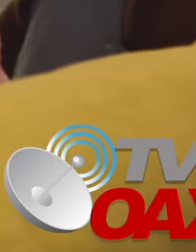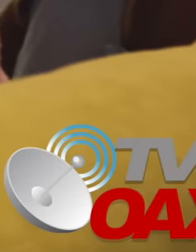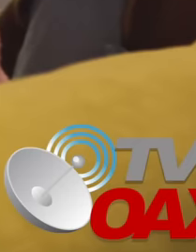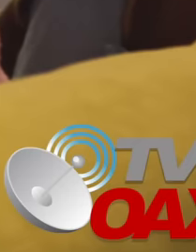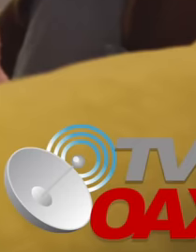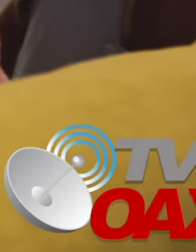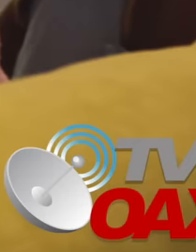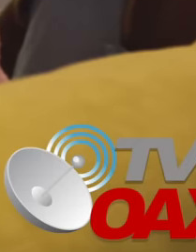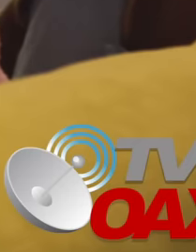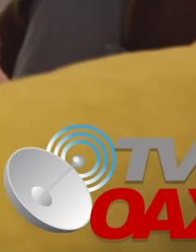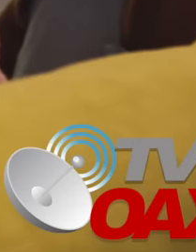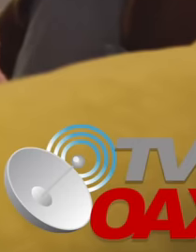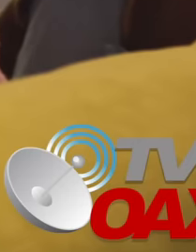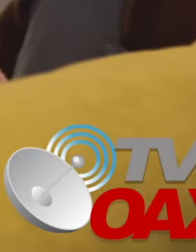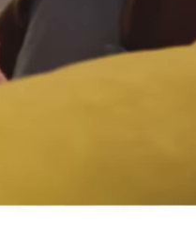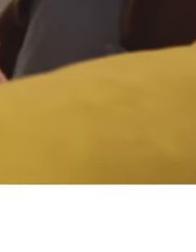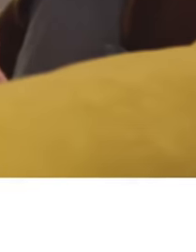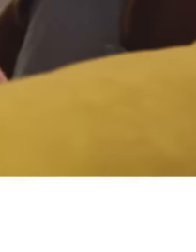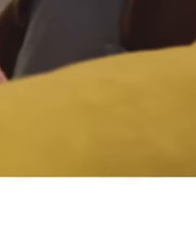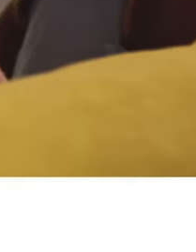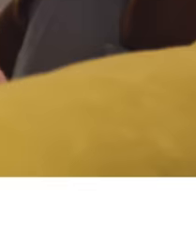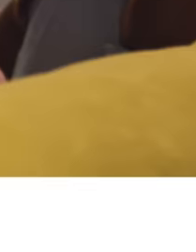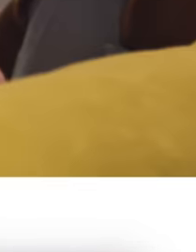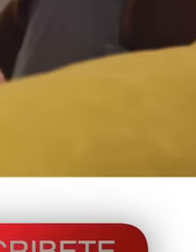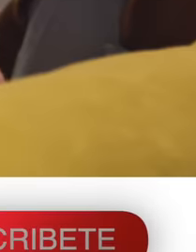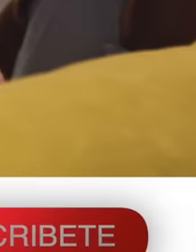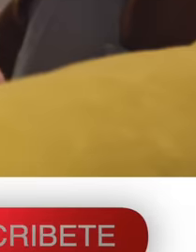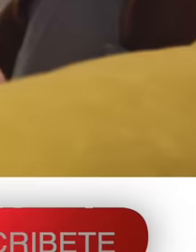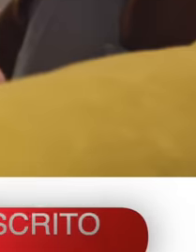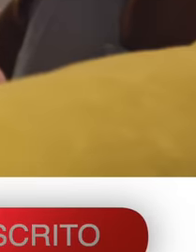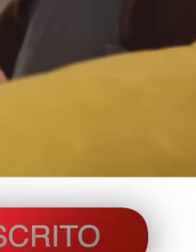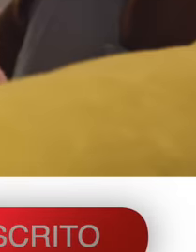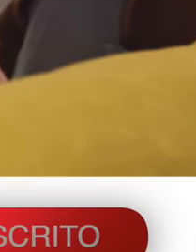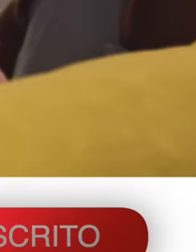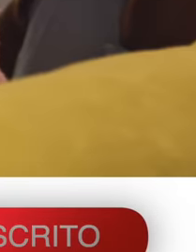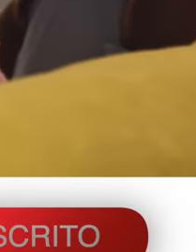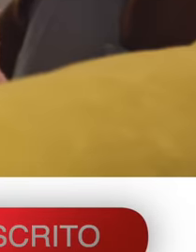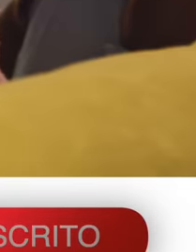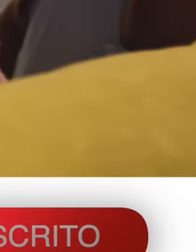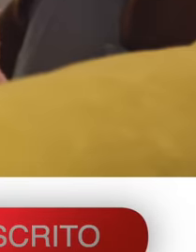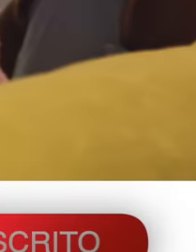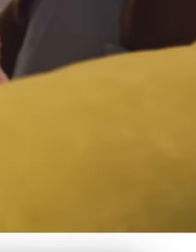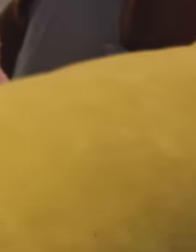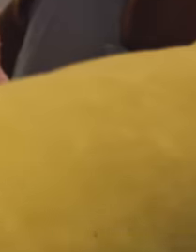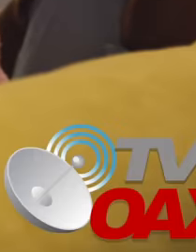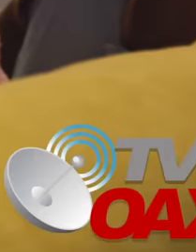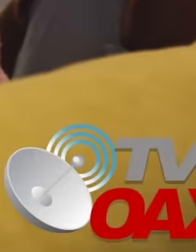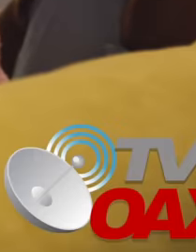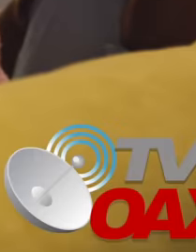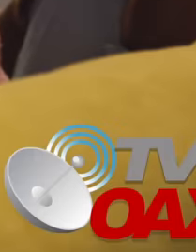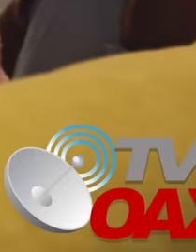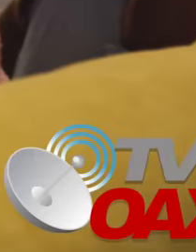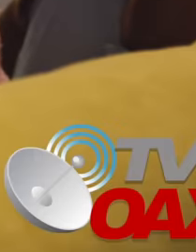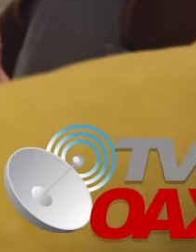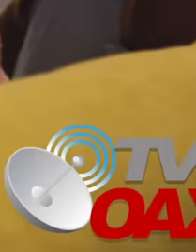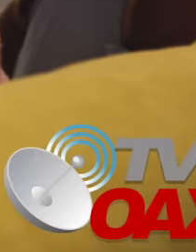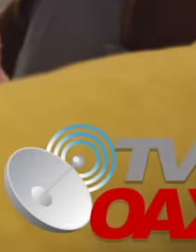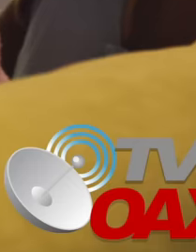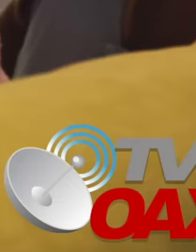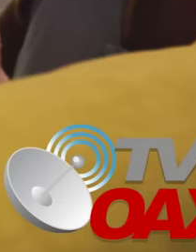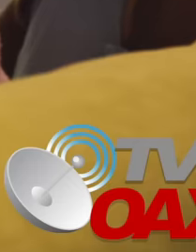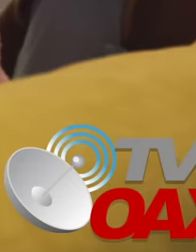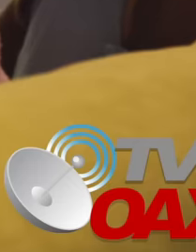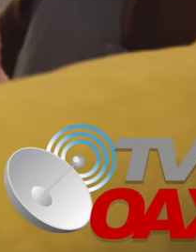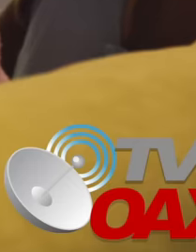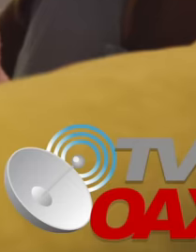las pensiones para personas mayores. Vota por más becas para jóvenes, niños y niñas. Vota para que el salario mínimo siga aumentando. Vota